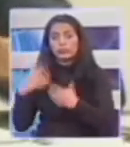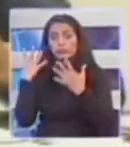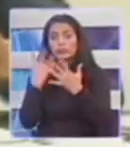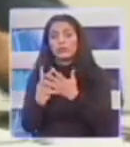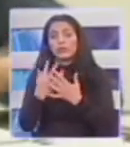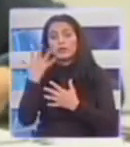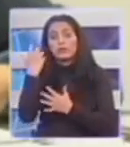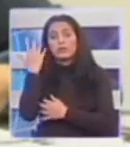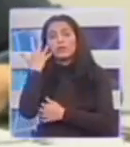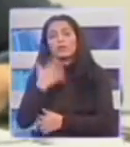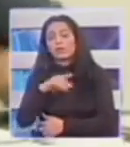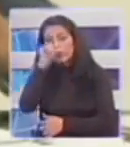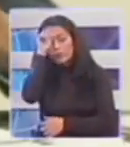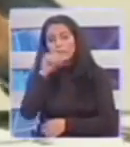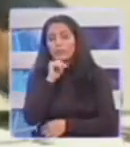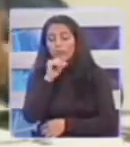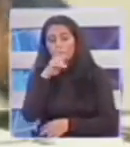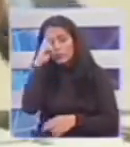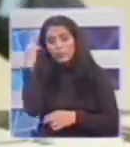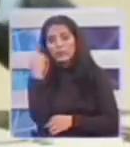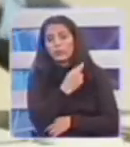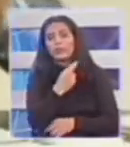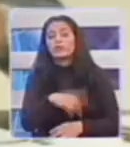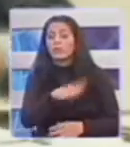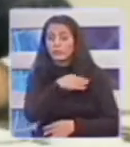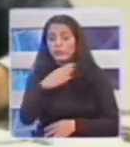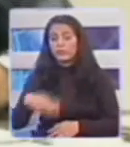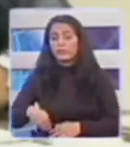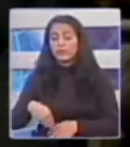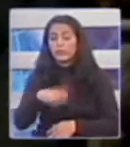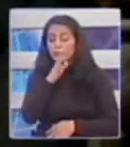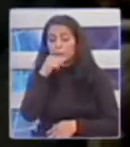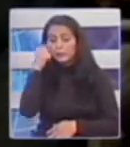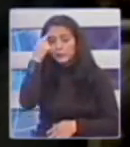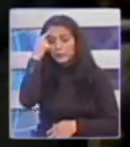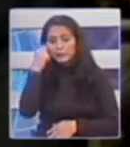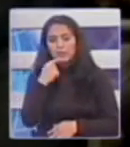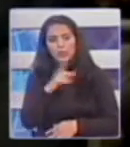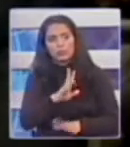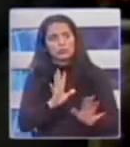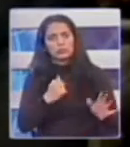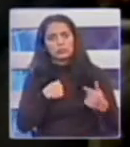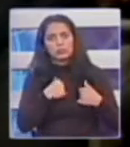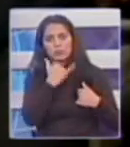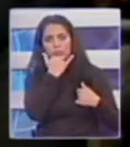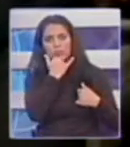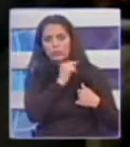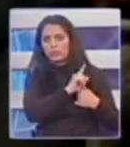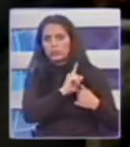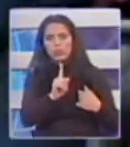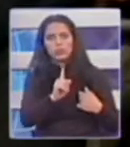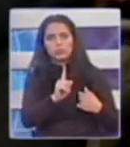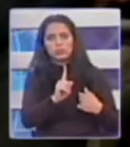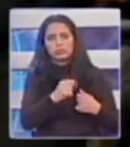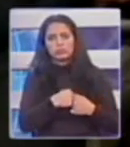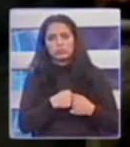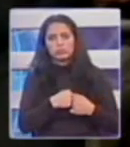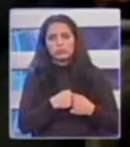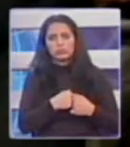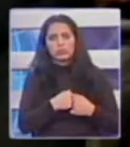honra del presidente de la República, ante lo que ha anunciado que apelará. Que no me he referido a ningún funcionario